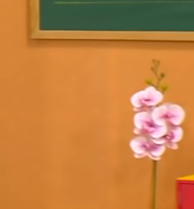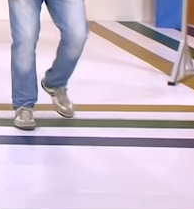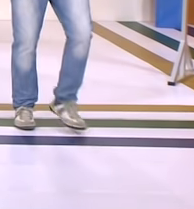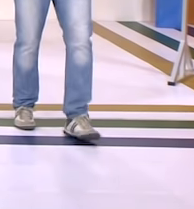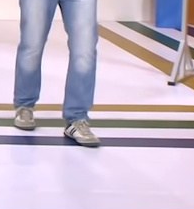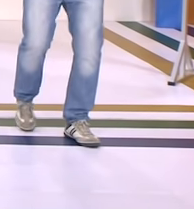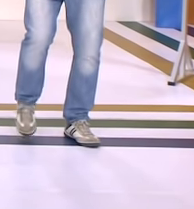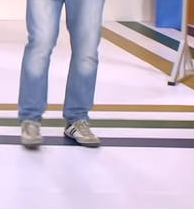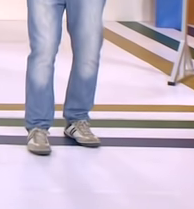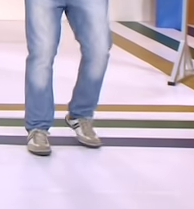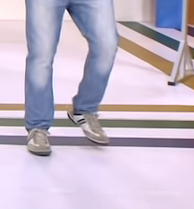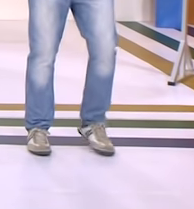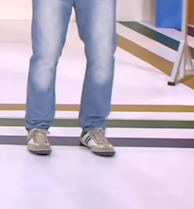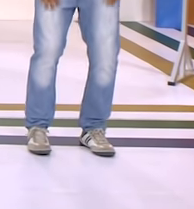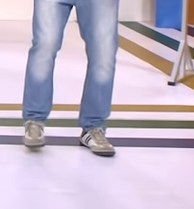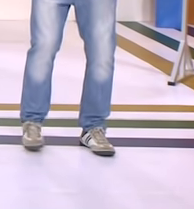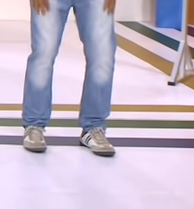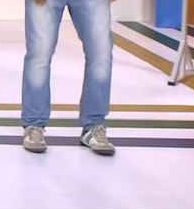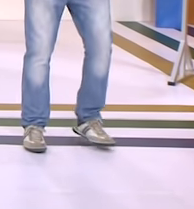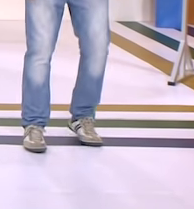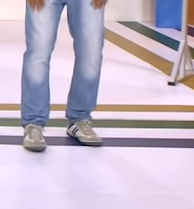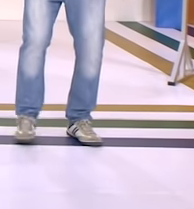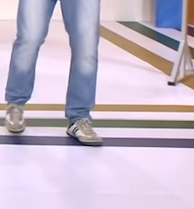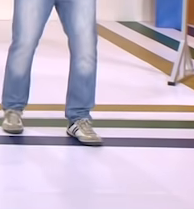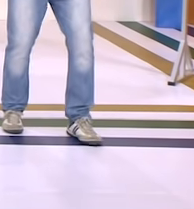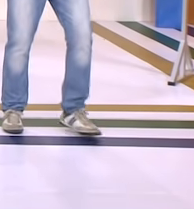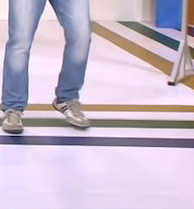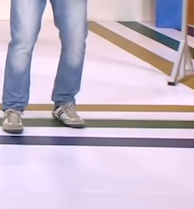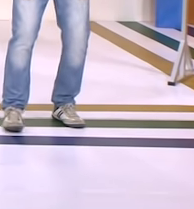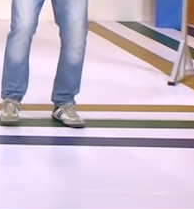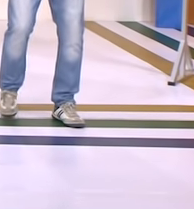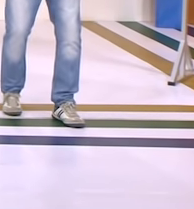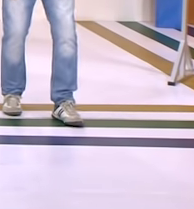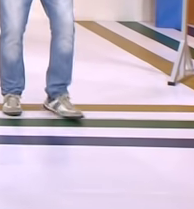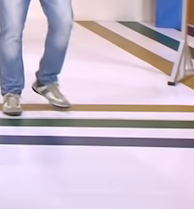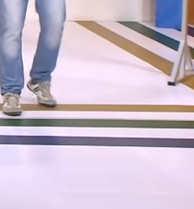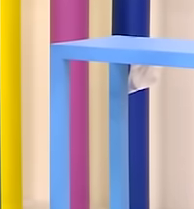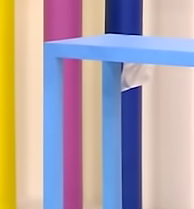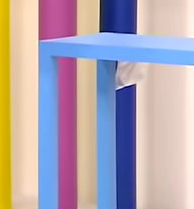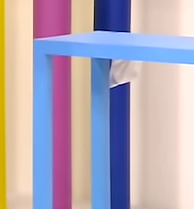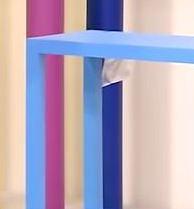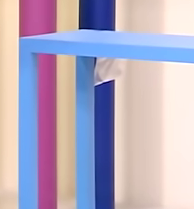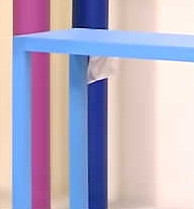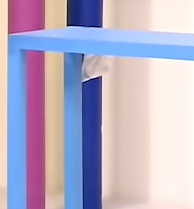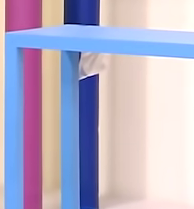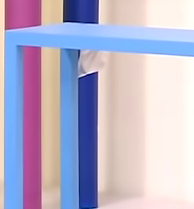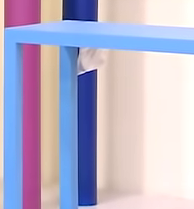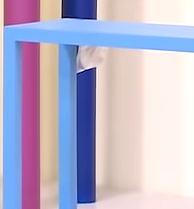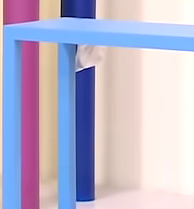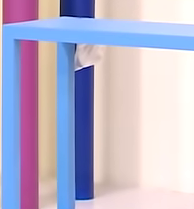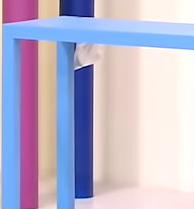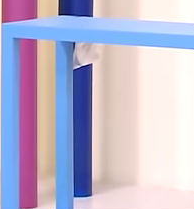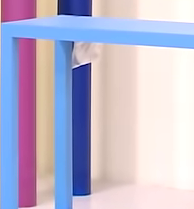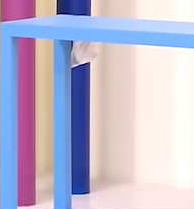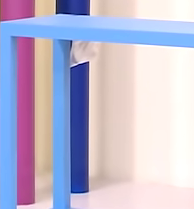Epo, itai, itai, ye. Oh, epo, itai, itai, ye.